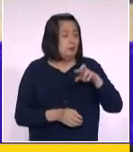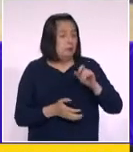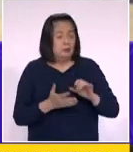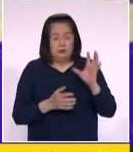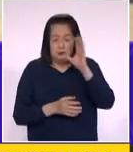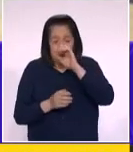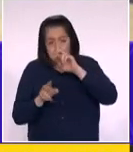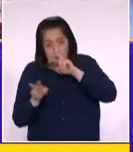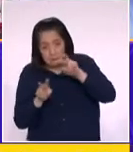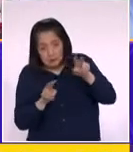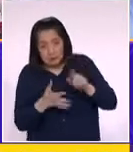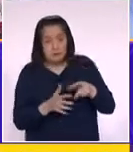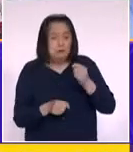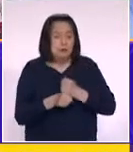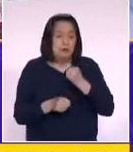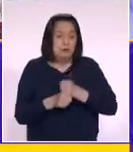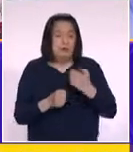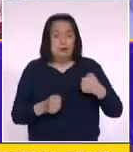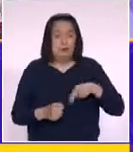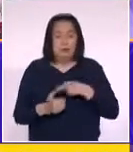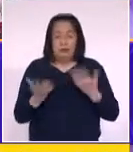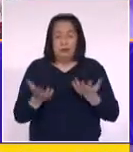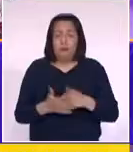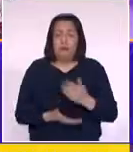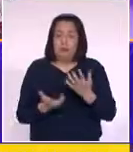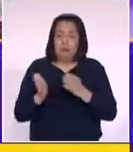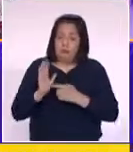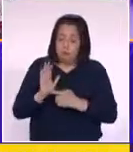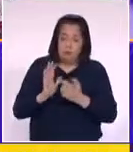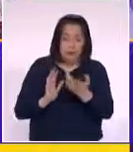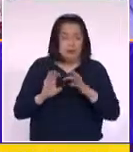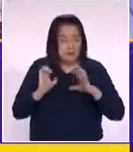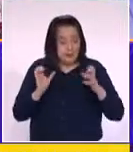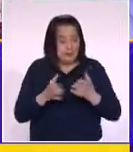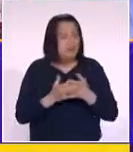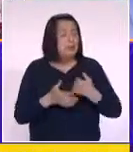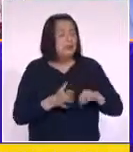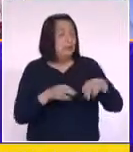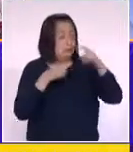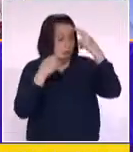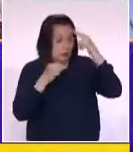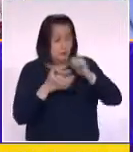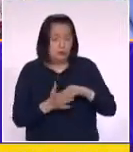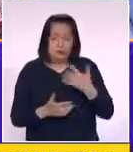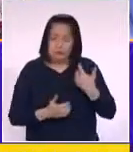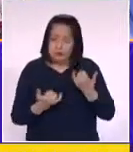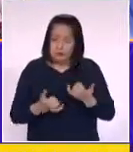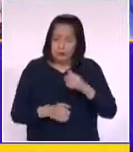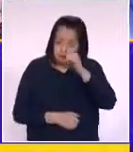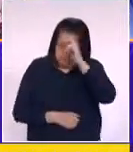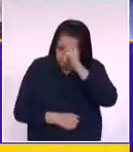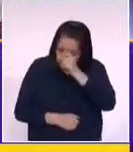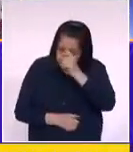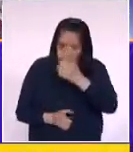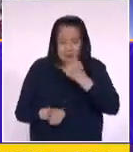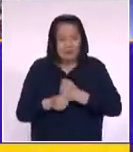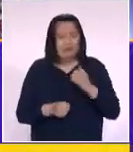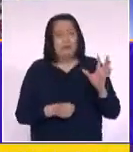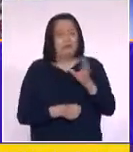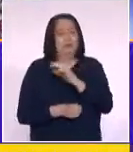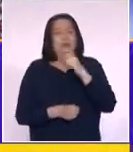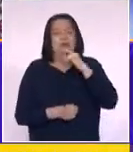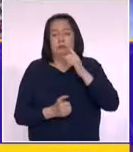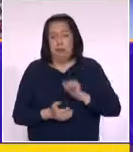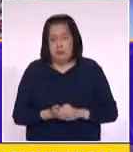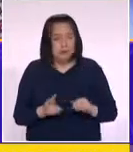podemos verlas a todas porque están trabajando y nosotros solamente queremos mostrarles que el equipo de Latino Noticias está imparable y hoy queremos reconocer el trabajo de todas las